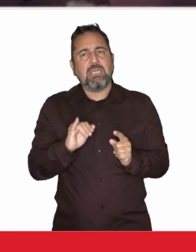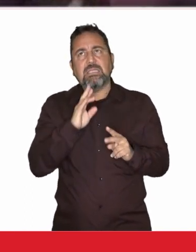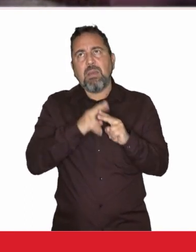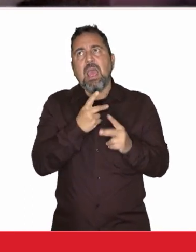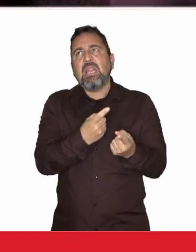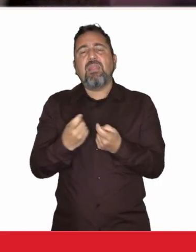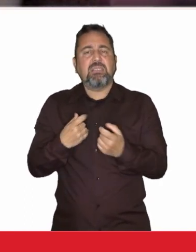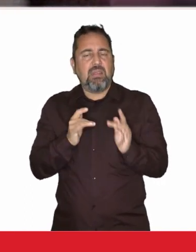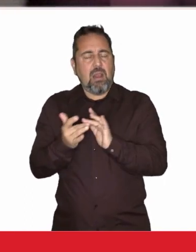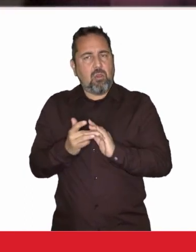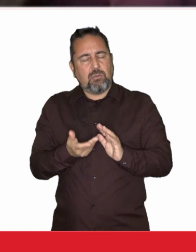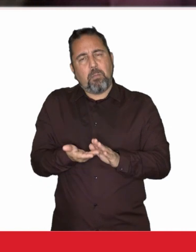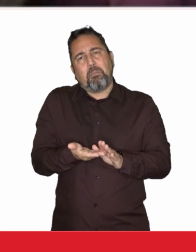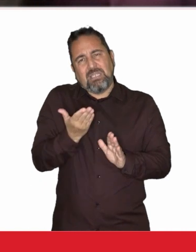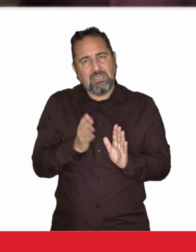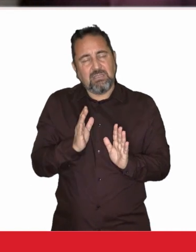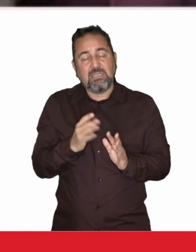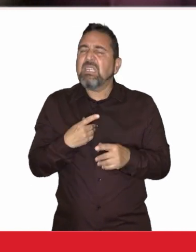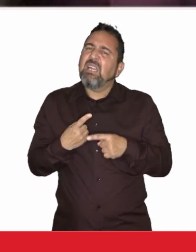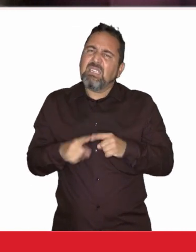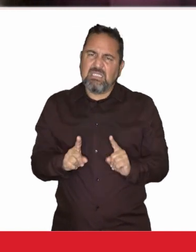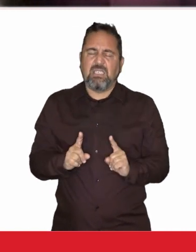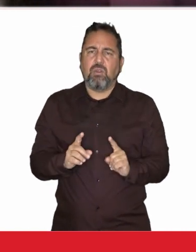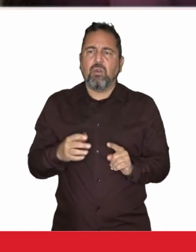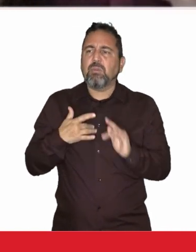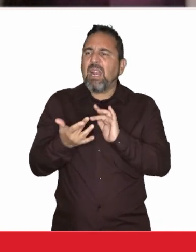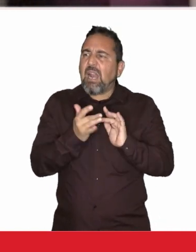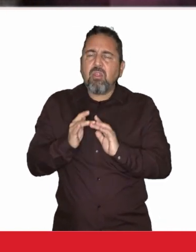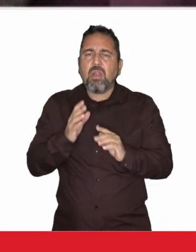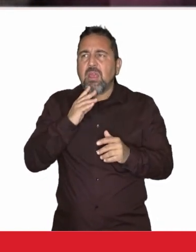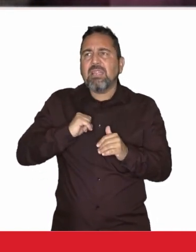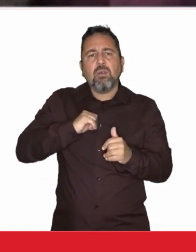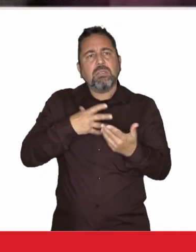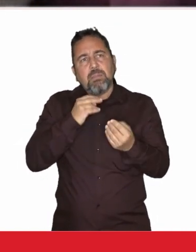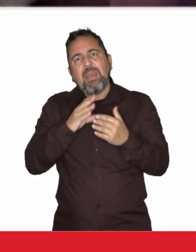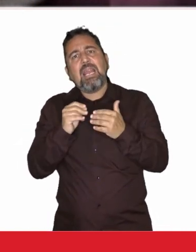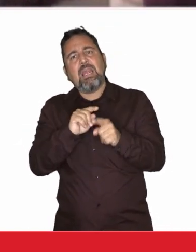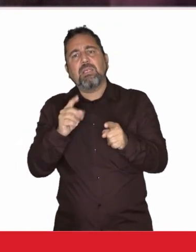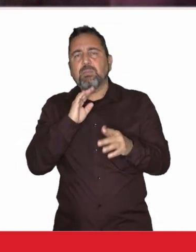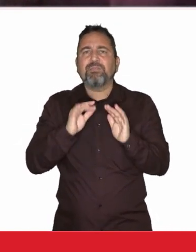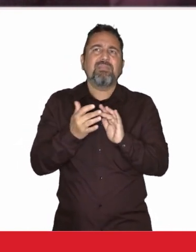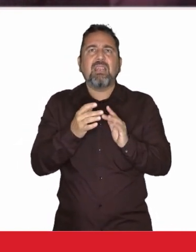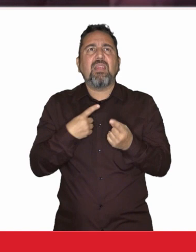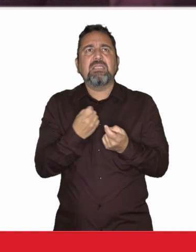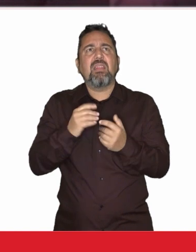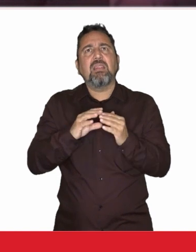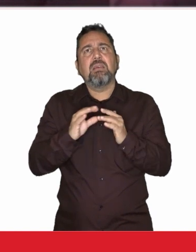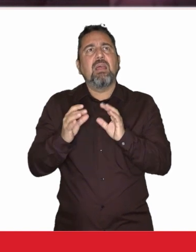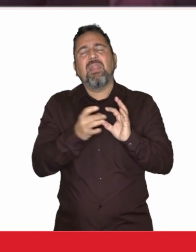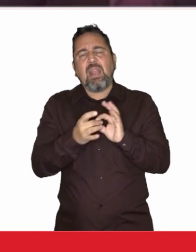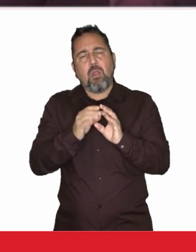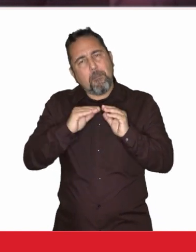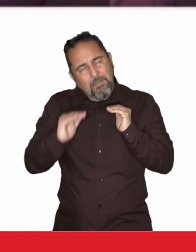que tienen una necesidad relacional más alta es distinto que el tipo de relación que establezco con clientes que tienen una necesidad relacional